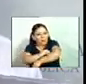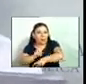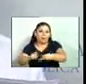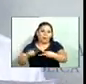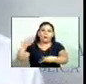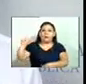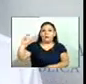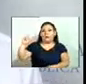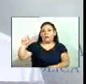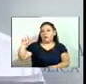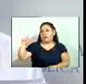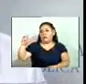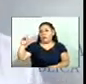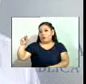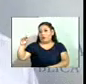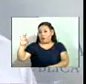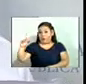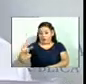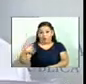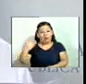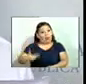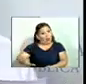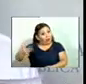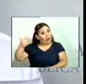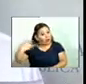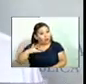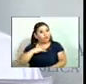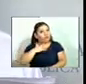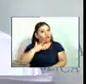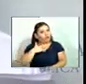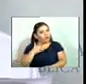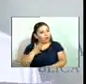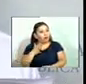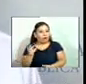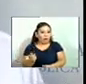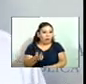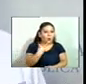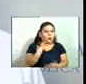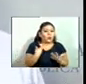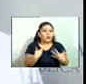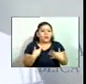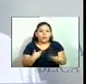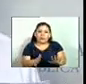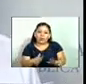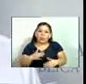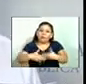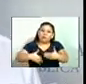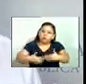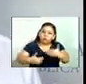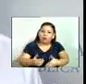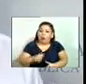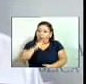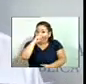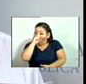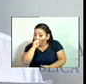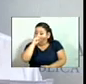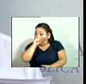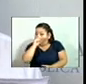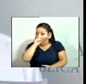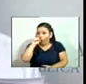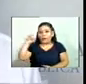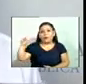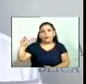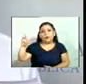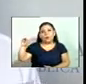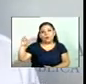Cosas que eran importantes al inicio de los síntomas y no cuando ya están presentando un cuadro de neumonía que